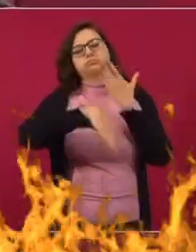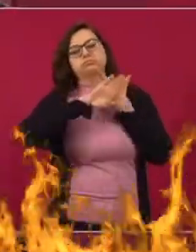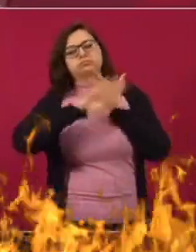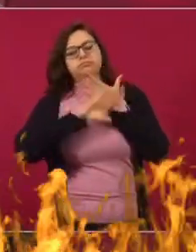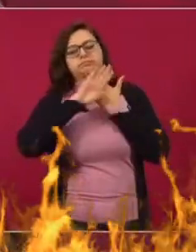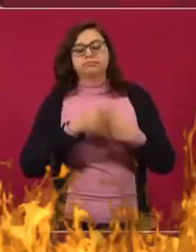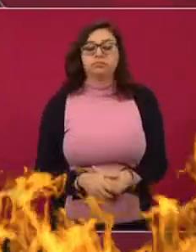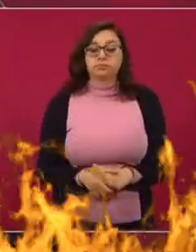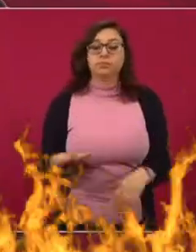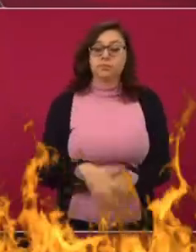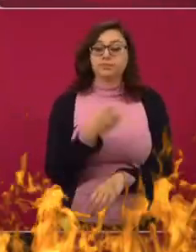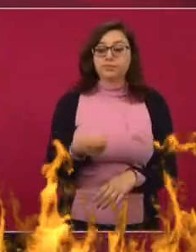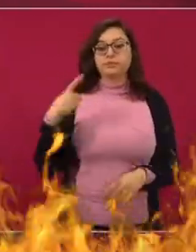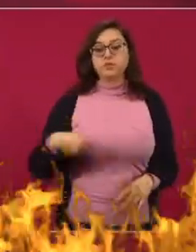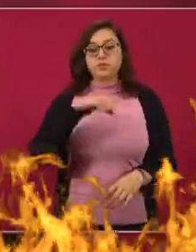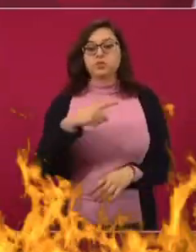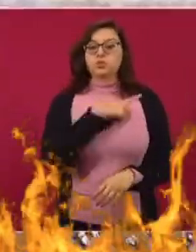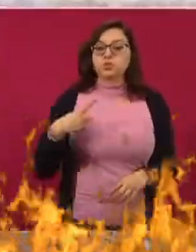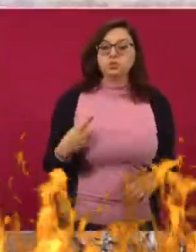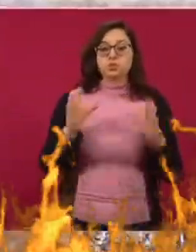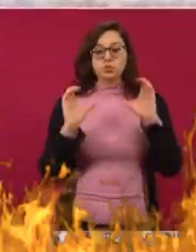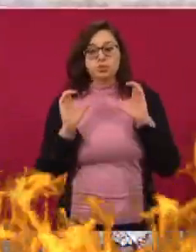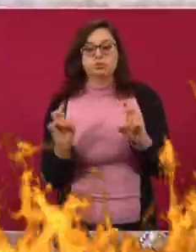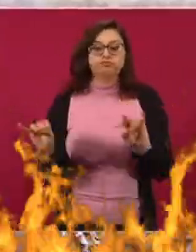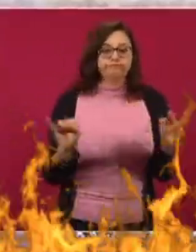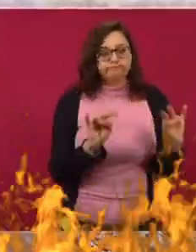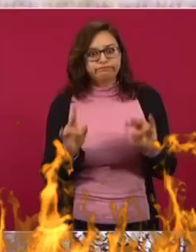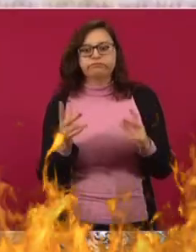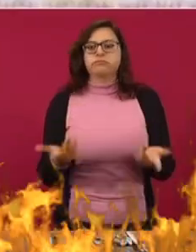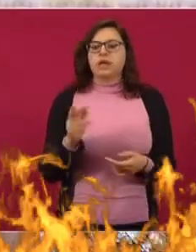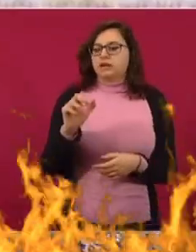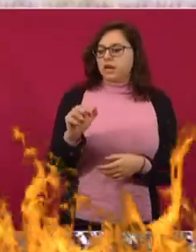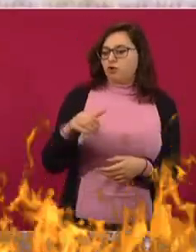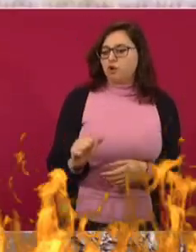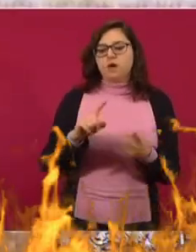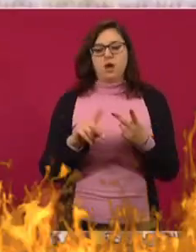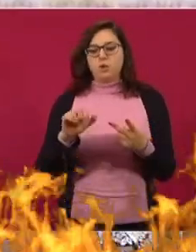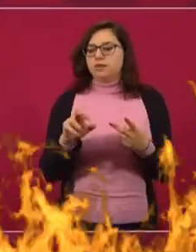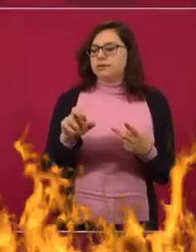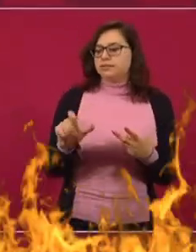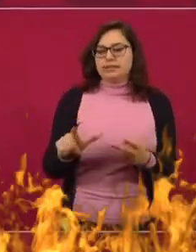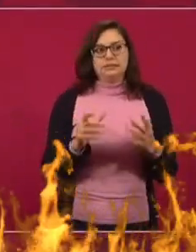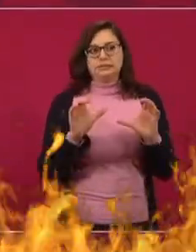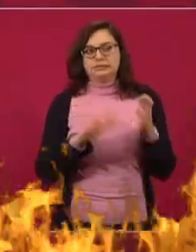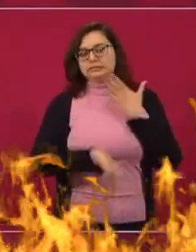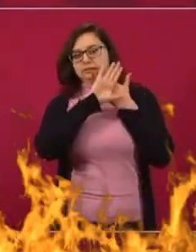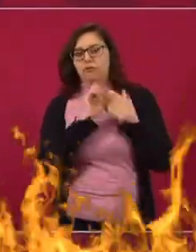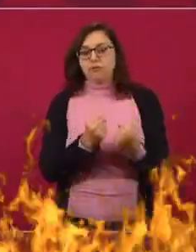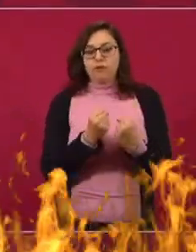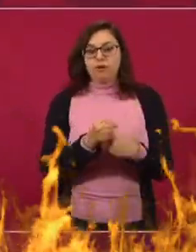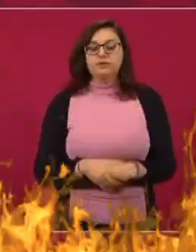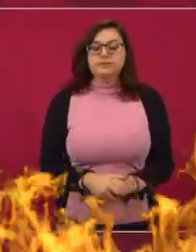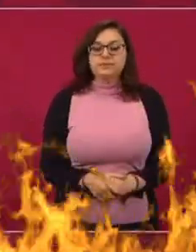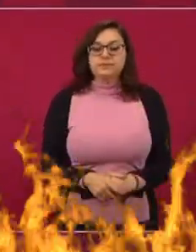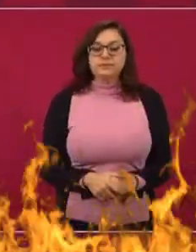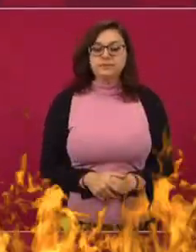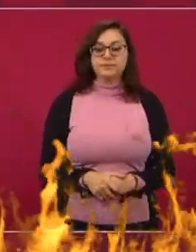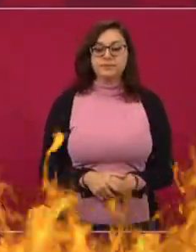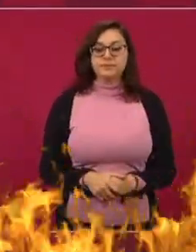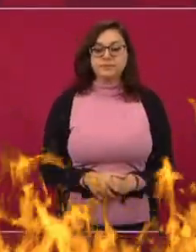Entonces tenemos que estar pendientes del Reforma y del Universal, y etcétera, etcétera, etcétera. Muy bien. Y además de